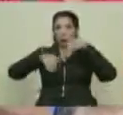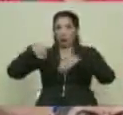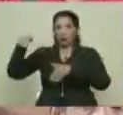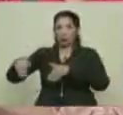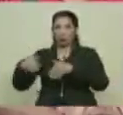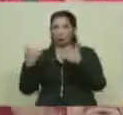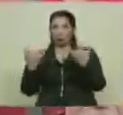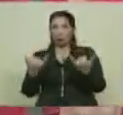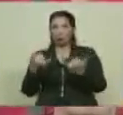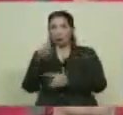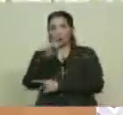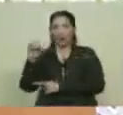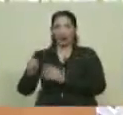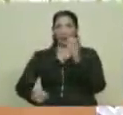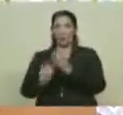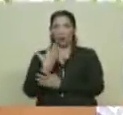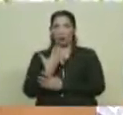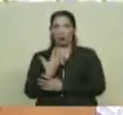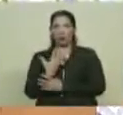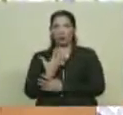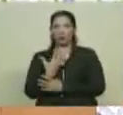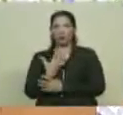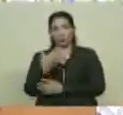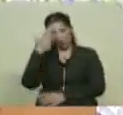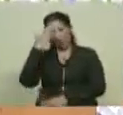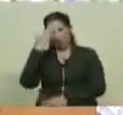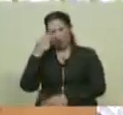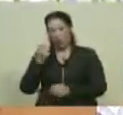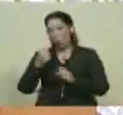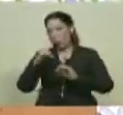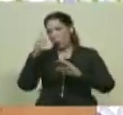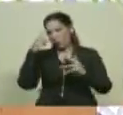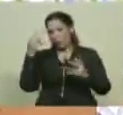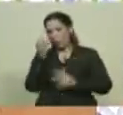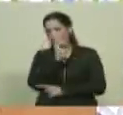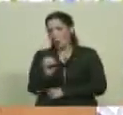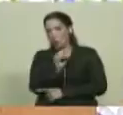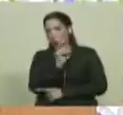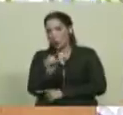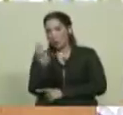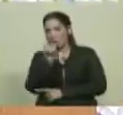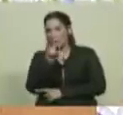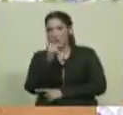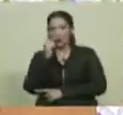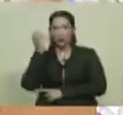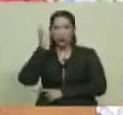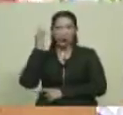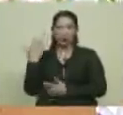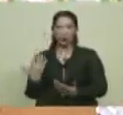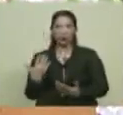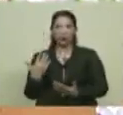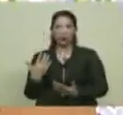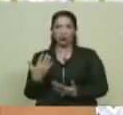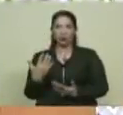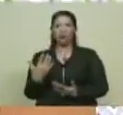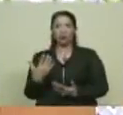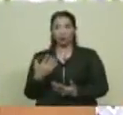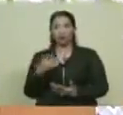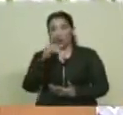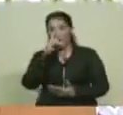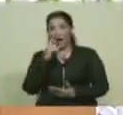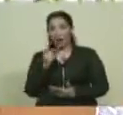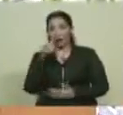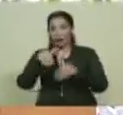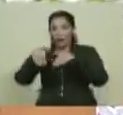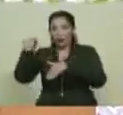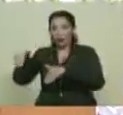ahora para el 20 de mayo, ¿saben cuánto fue el porcentaje de los venezolanos y las venezolanas en edad de ir a votar